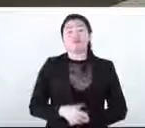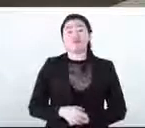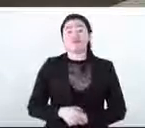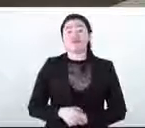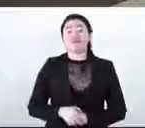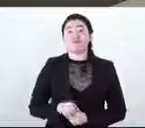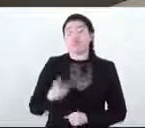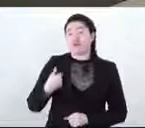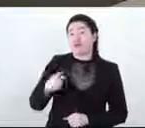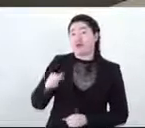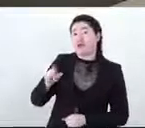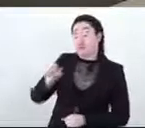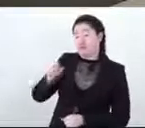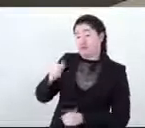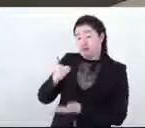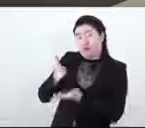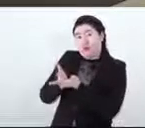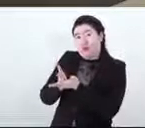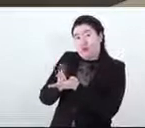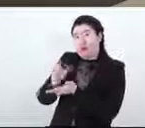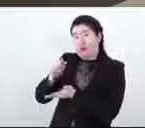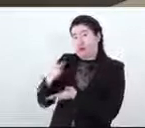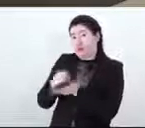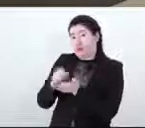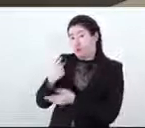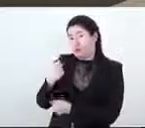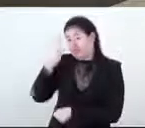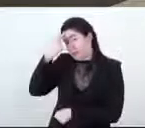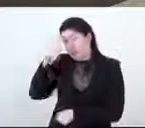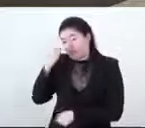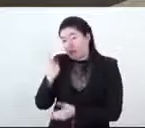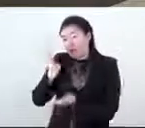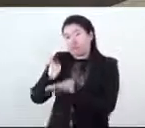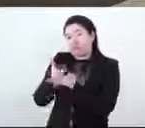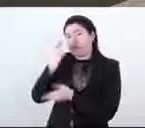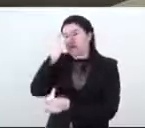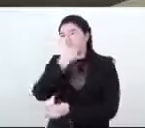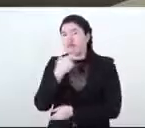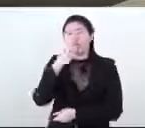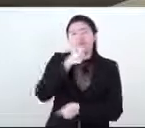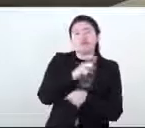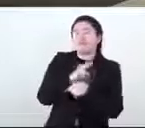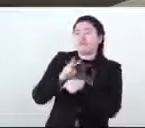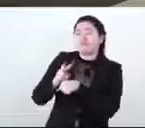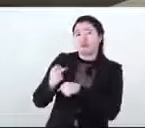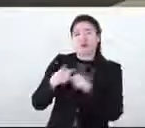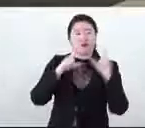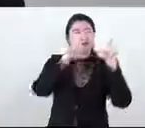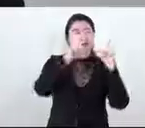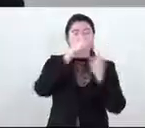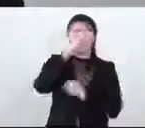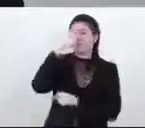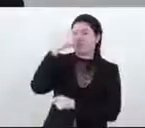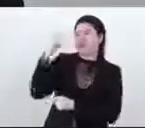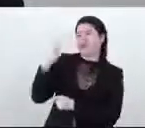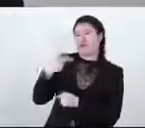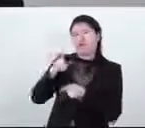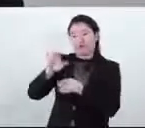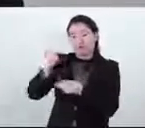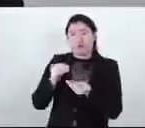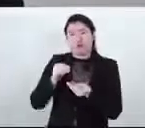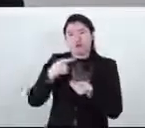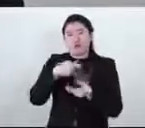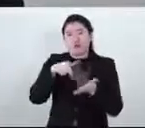equipo de DNB se movilizó al lugar del incidente para presenciar las actividades en curso y documentar con fotografías la evidencia de la